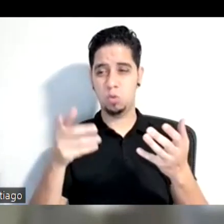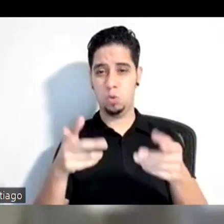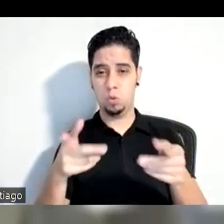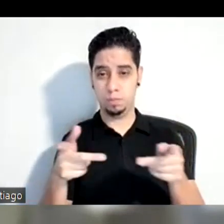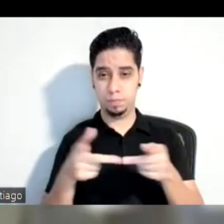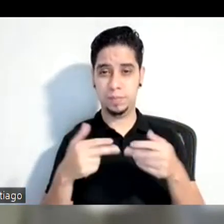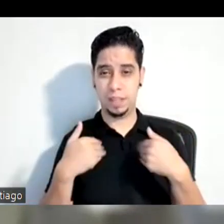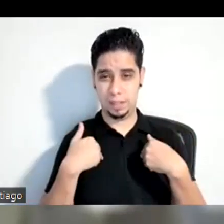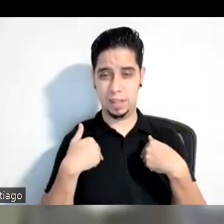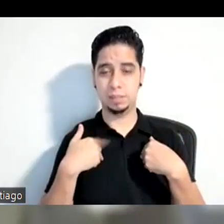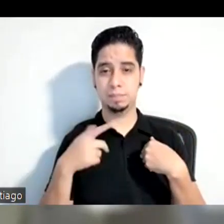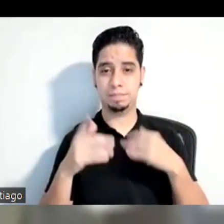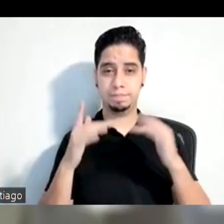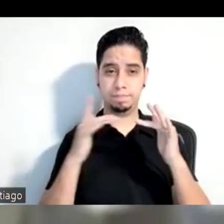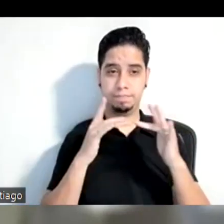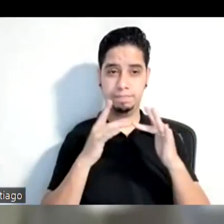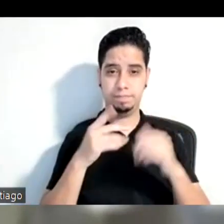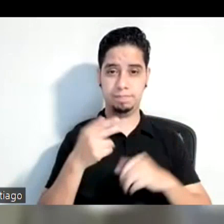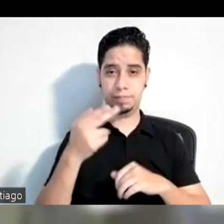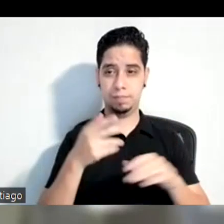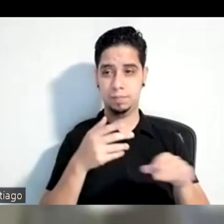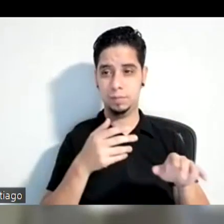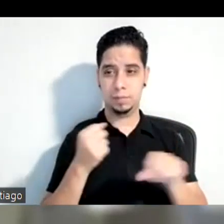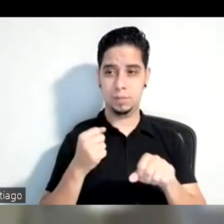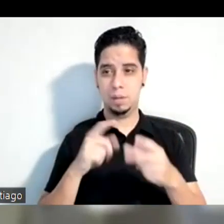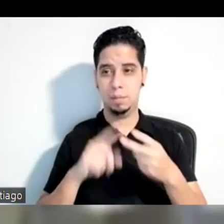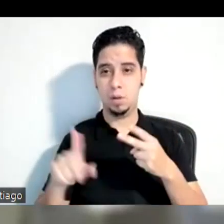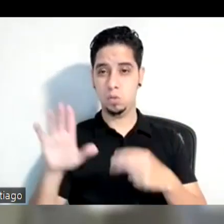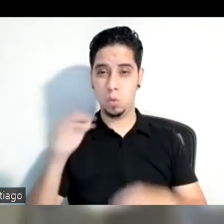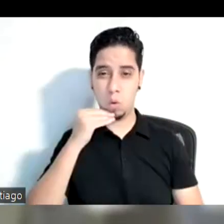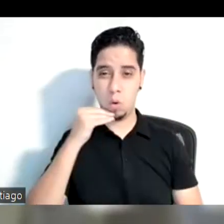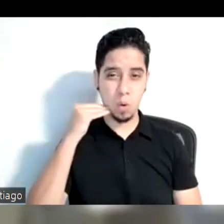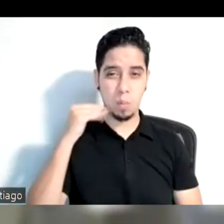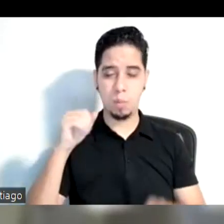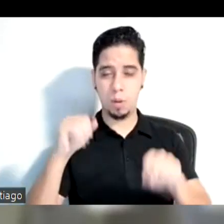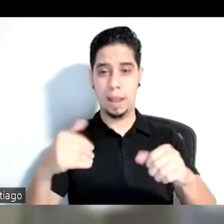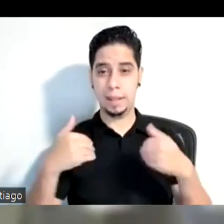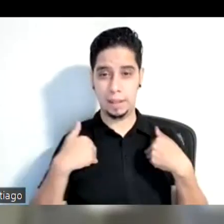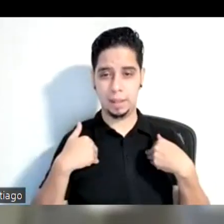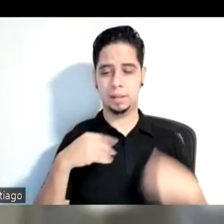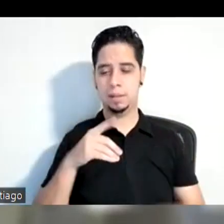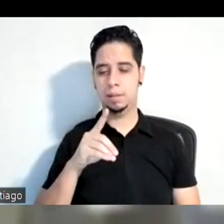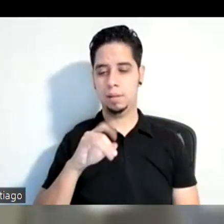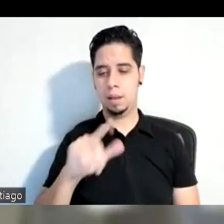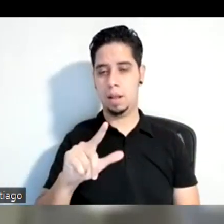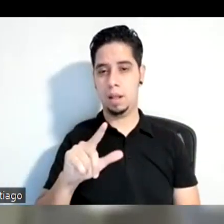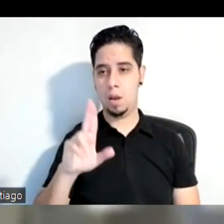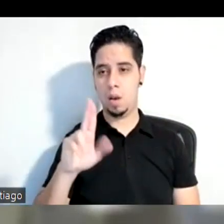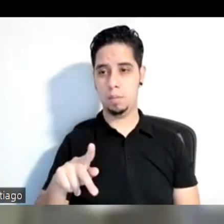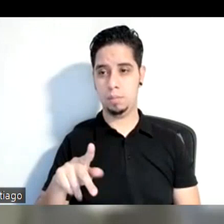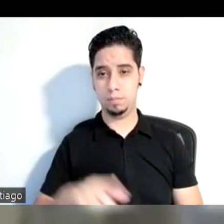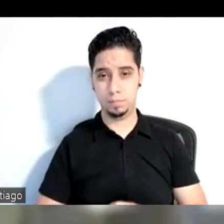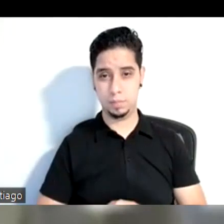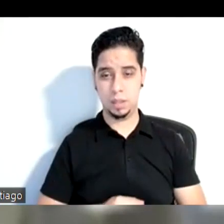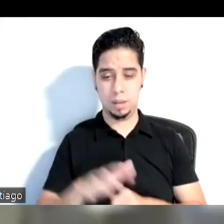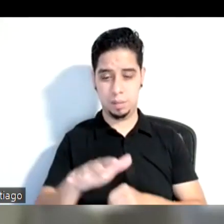alta velocidad, pero en su casa lo que el sordo podía tener era dial-up. Así que entonces ellos iban a la biblioteca a acumular, pues, habían unos